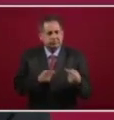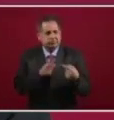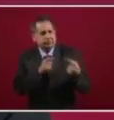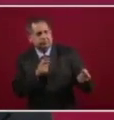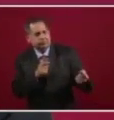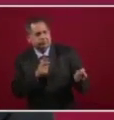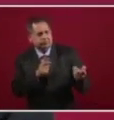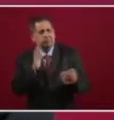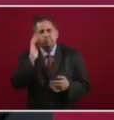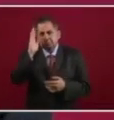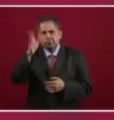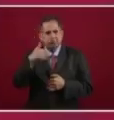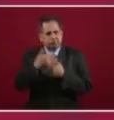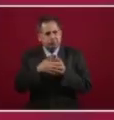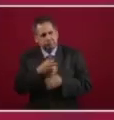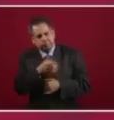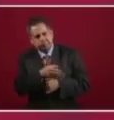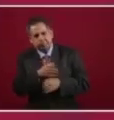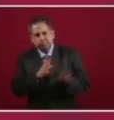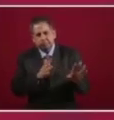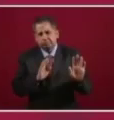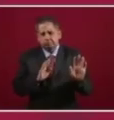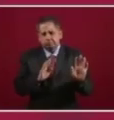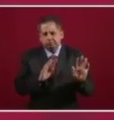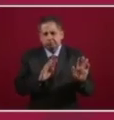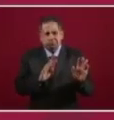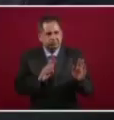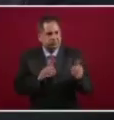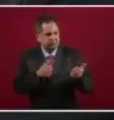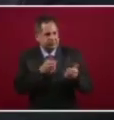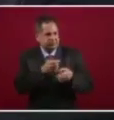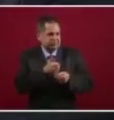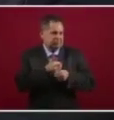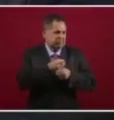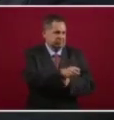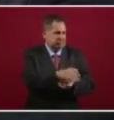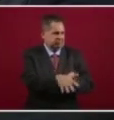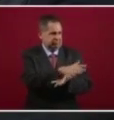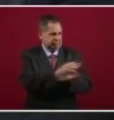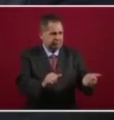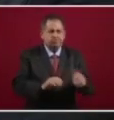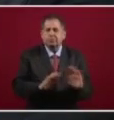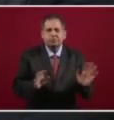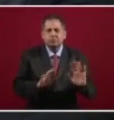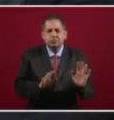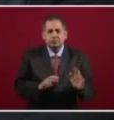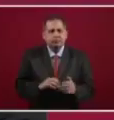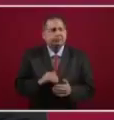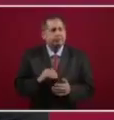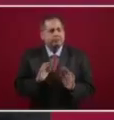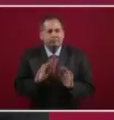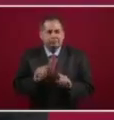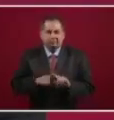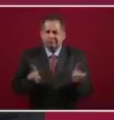adversarios a vencer, no como adversarios a destruir.